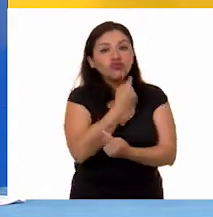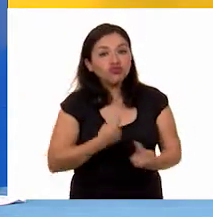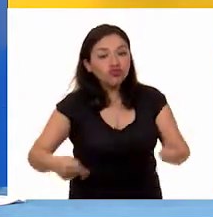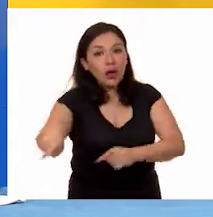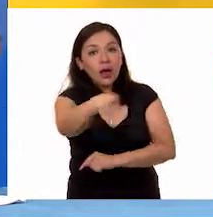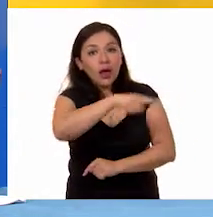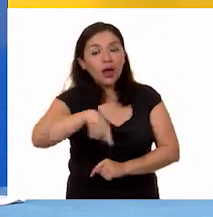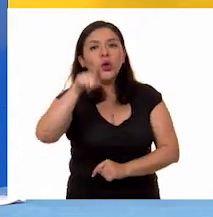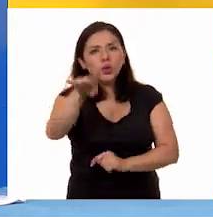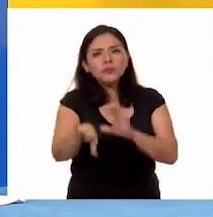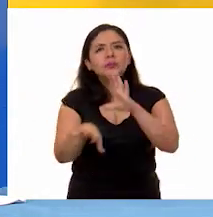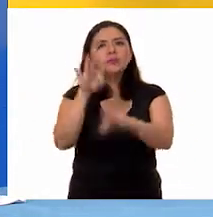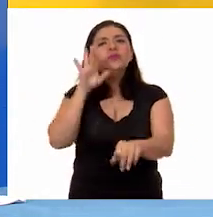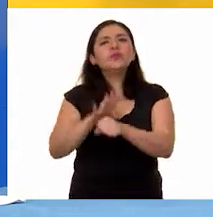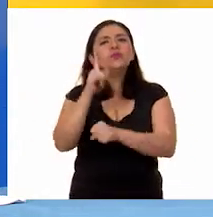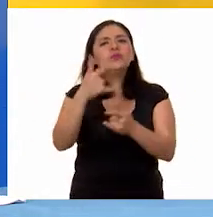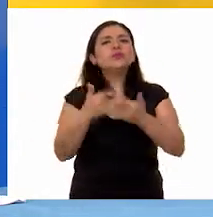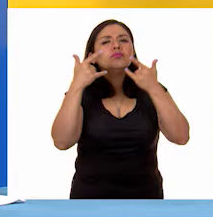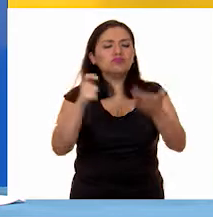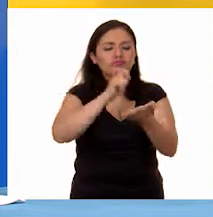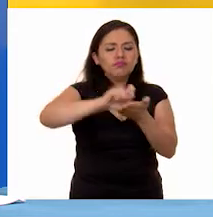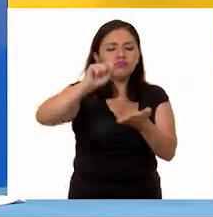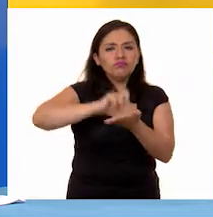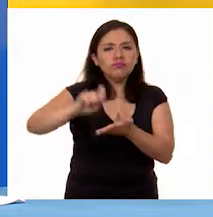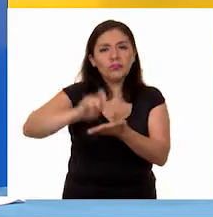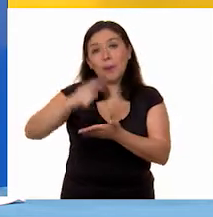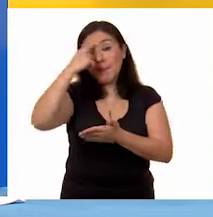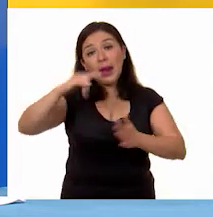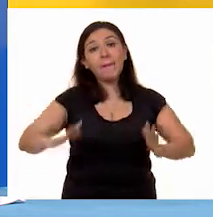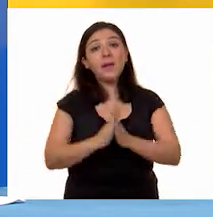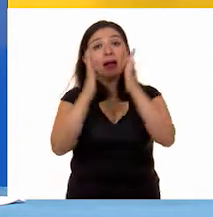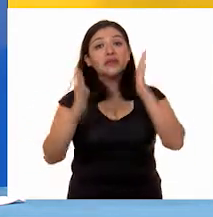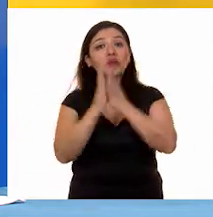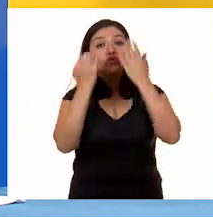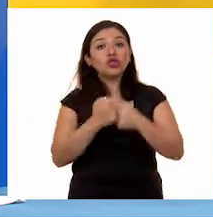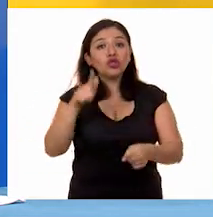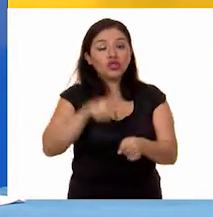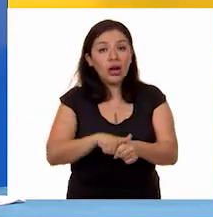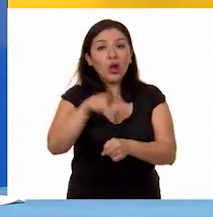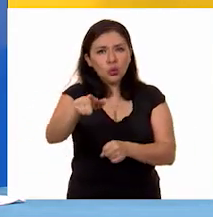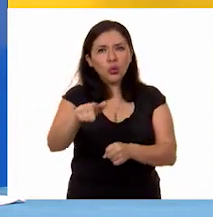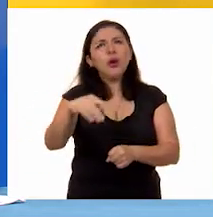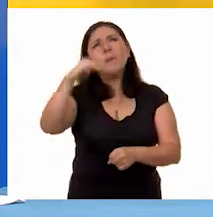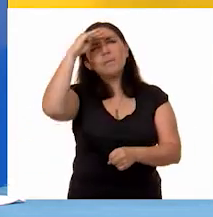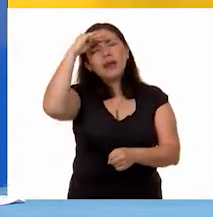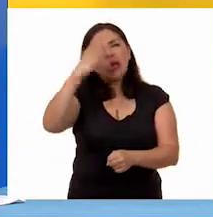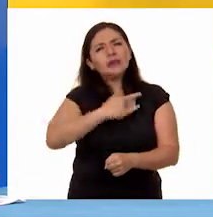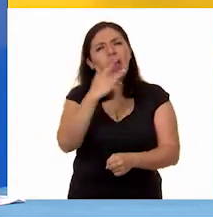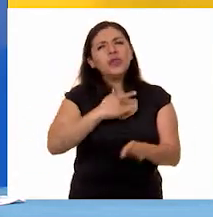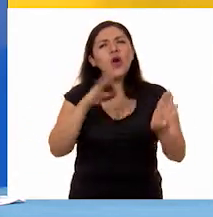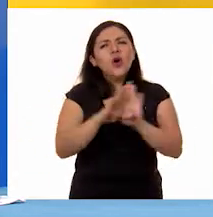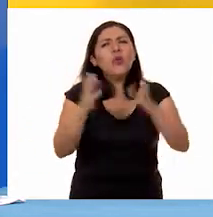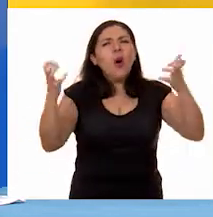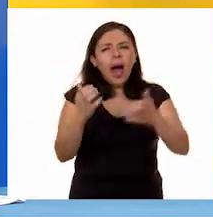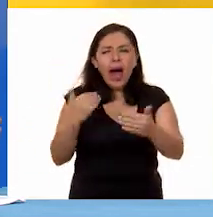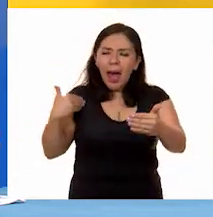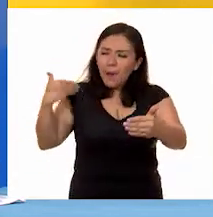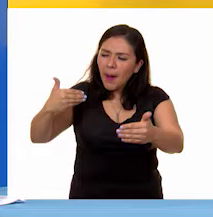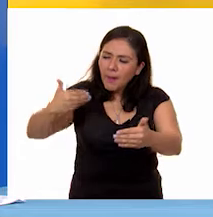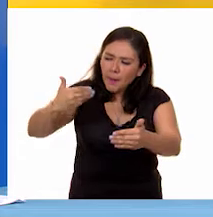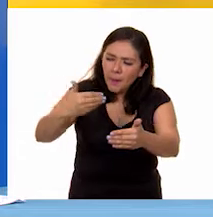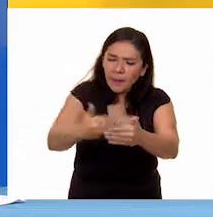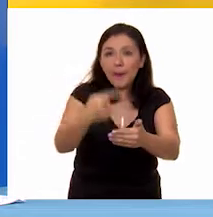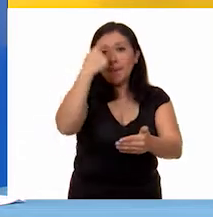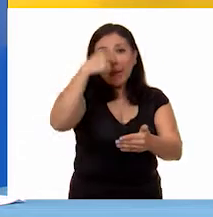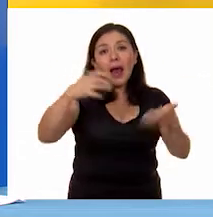casa, que elijan un texto del ámbito de participación social y hagan un recuento sobre los pasos que seguimos para